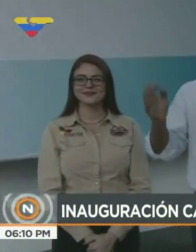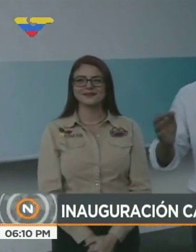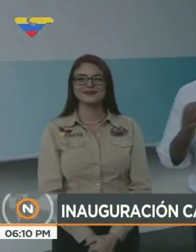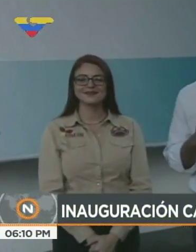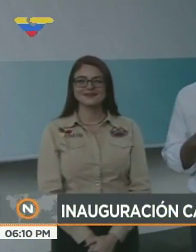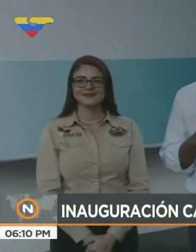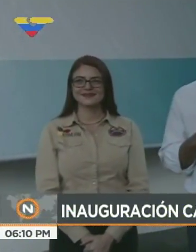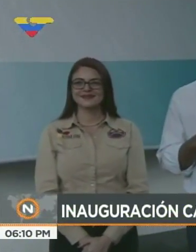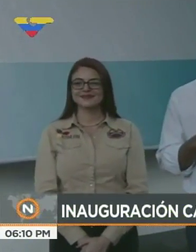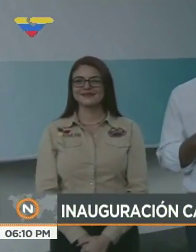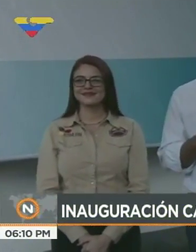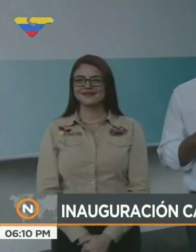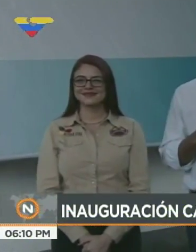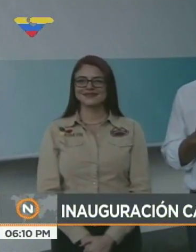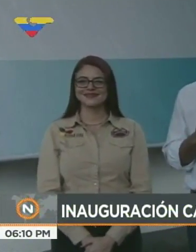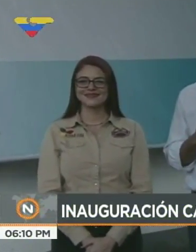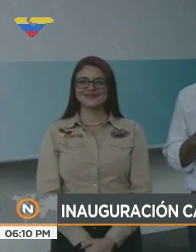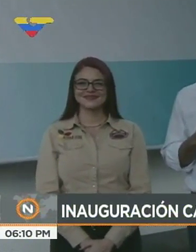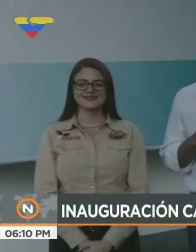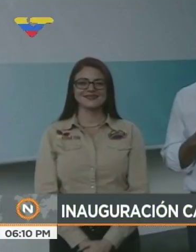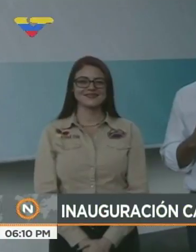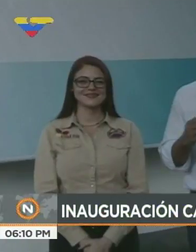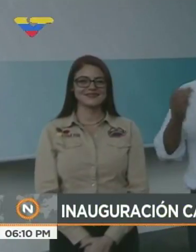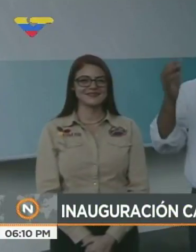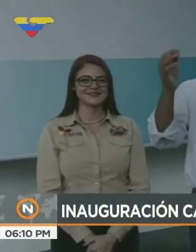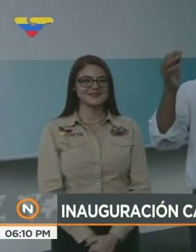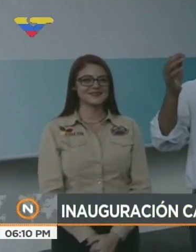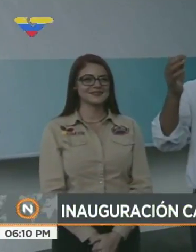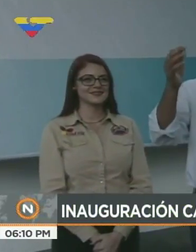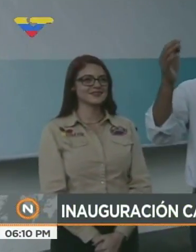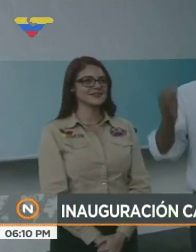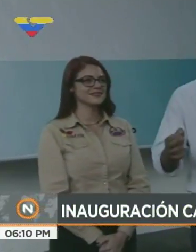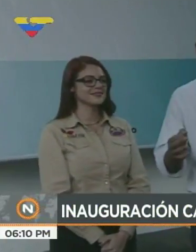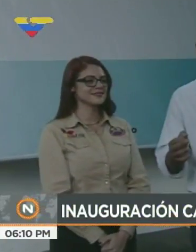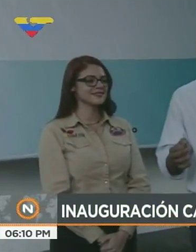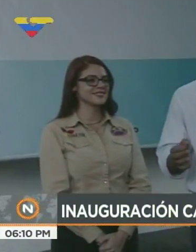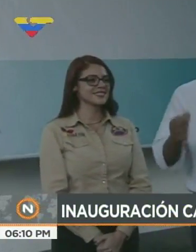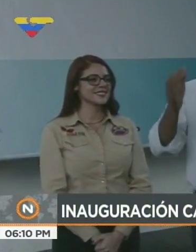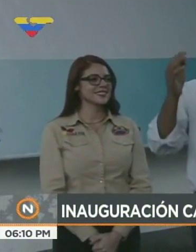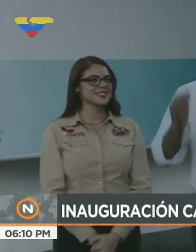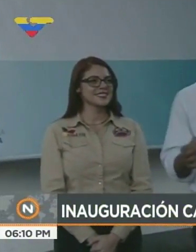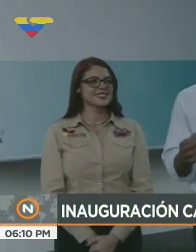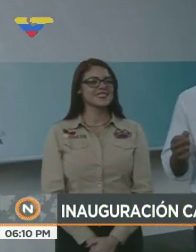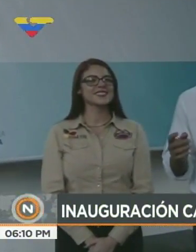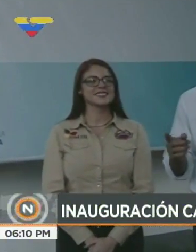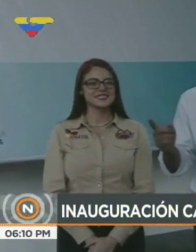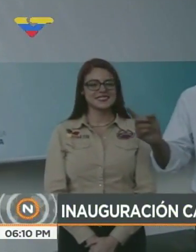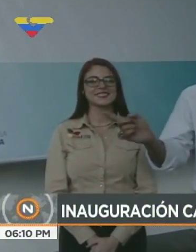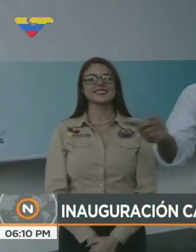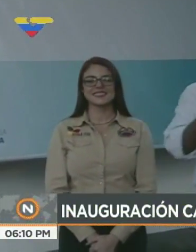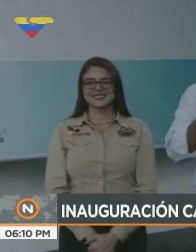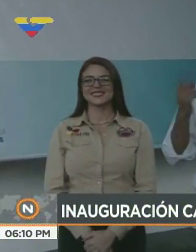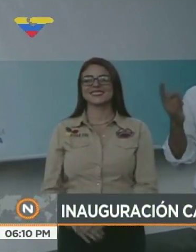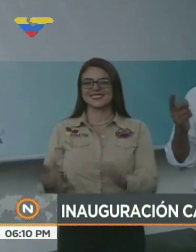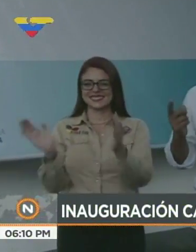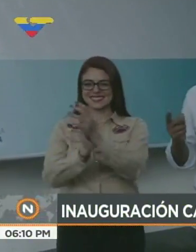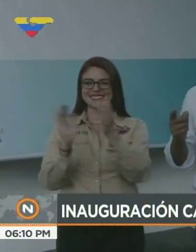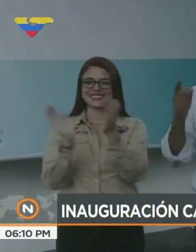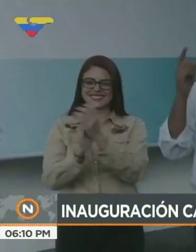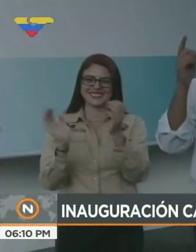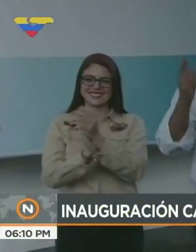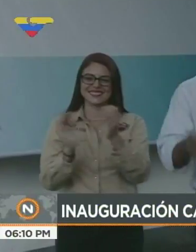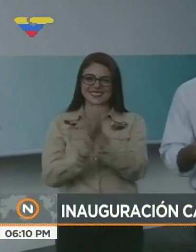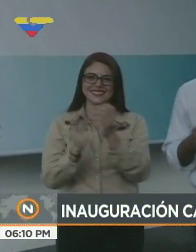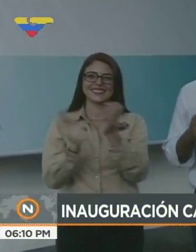ejemplo, está un líder comunitario, un líder de estas barriadas de Petare, que es José Vicente Rangel. Con él también